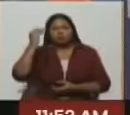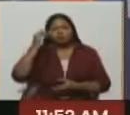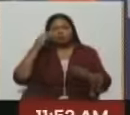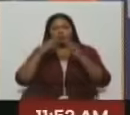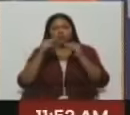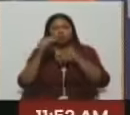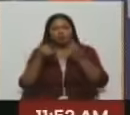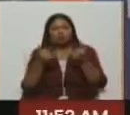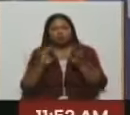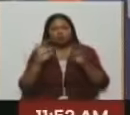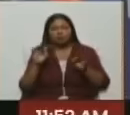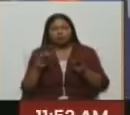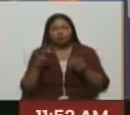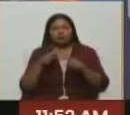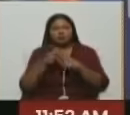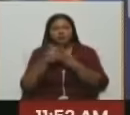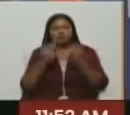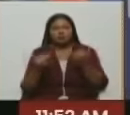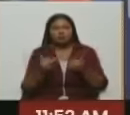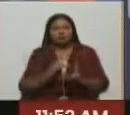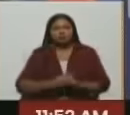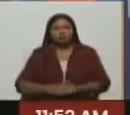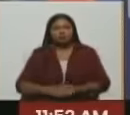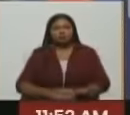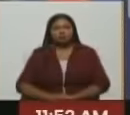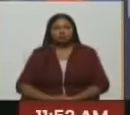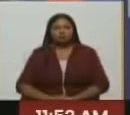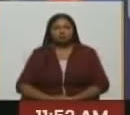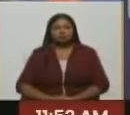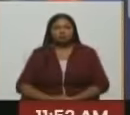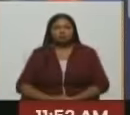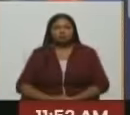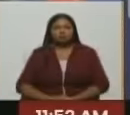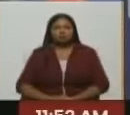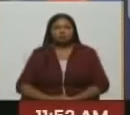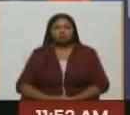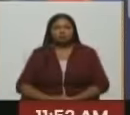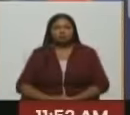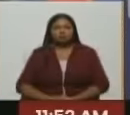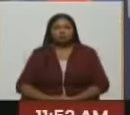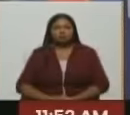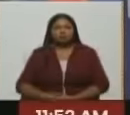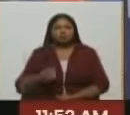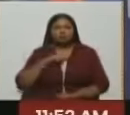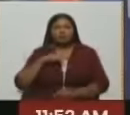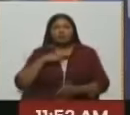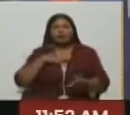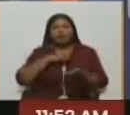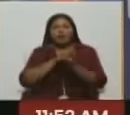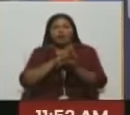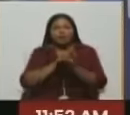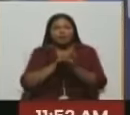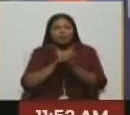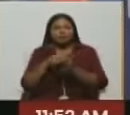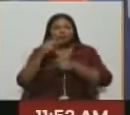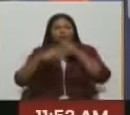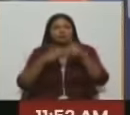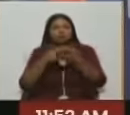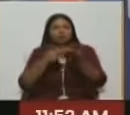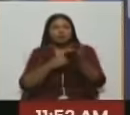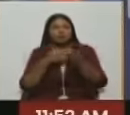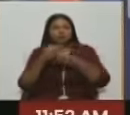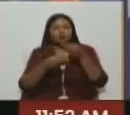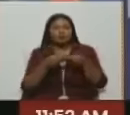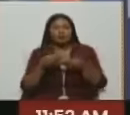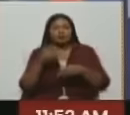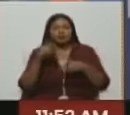ya estar en una calma encausada hacia un proceso de precampaña y campaña